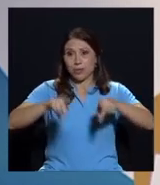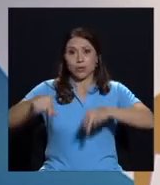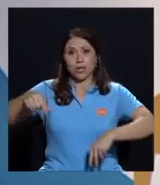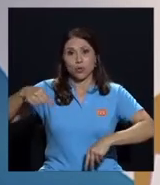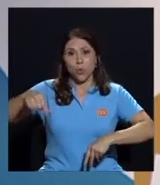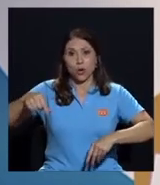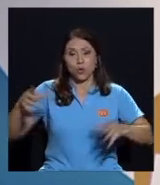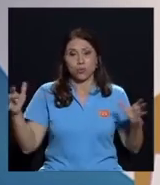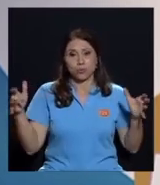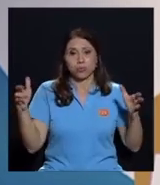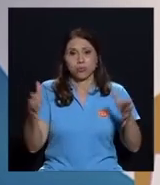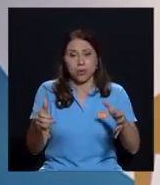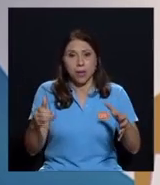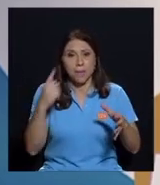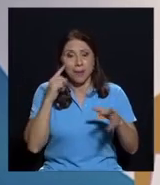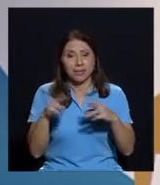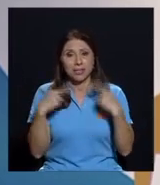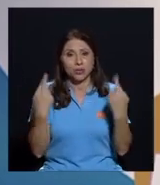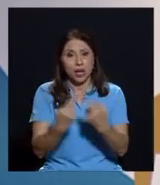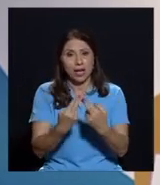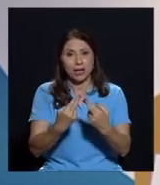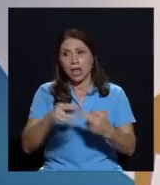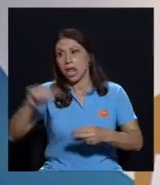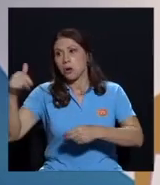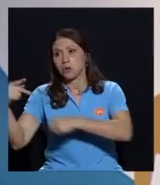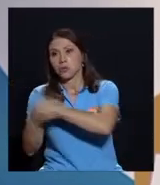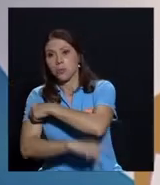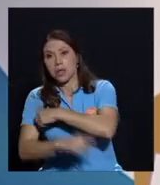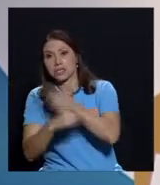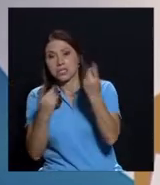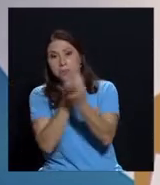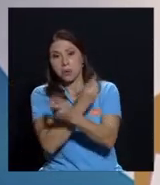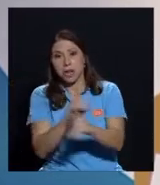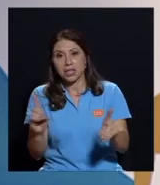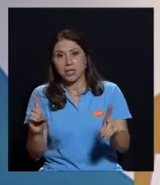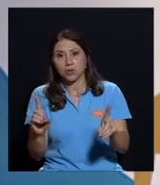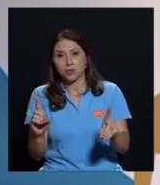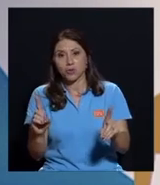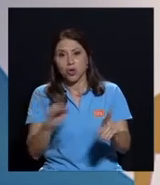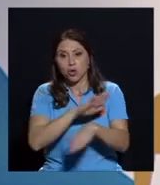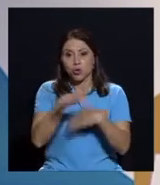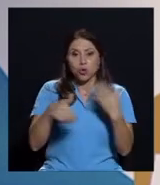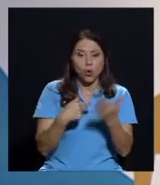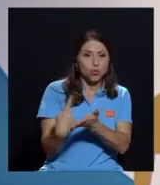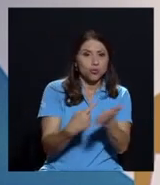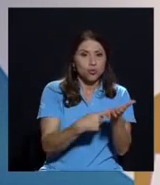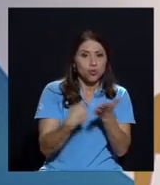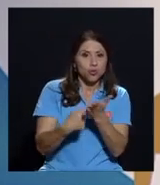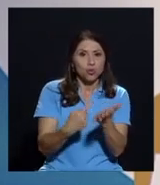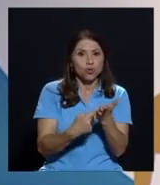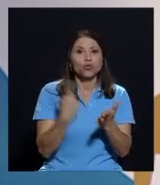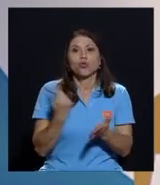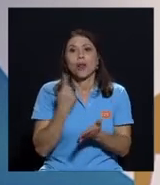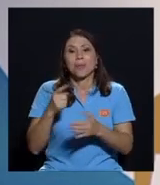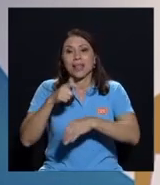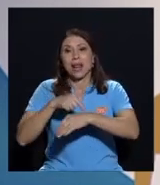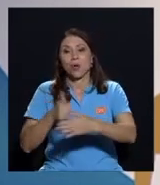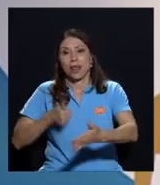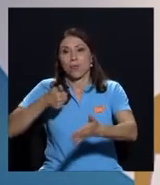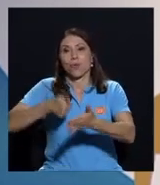en otras democracias en el plenario sesiona y sólo hay quórum a la hora de votar reducir tiempos excesivos